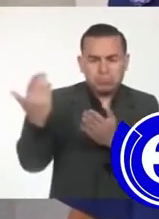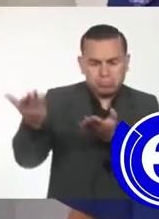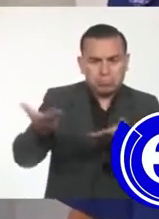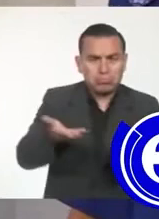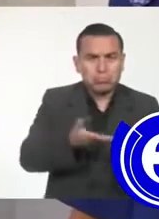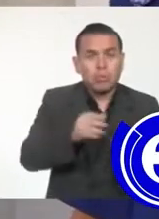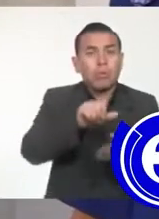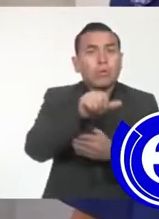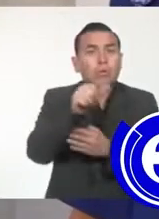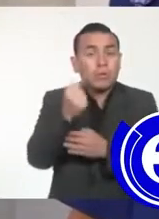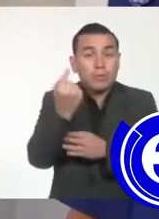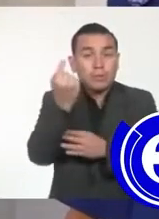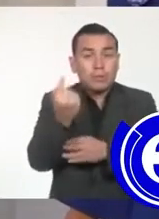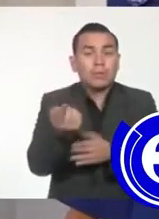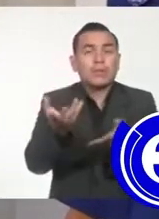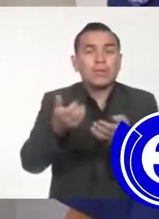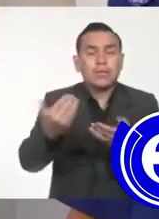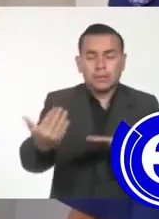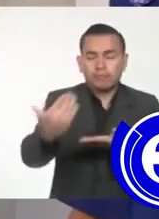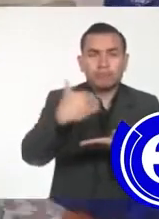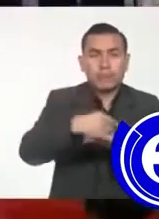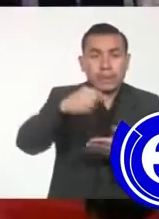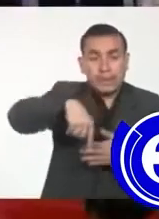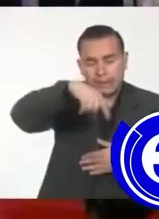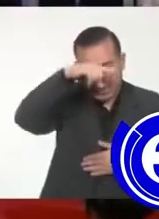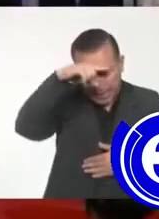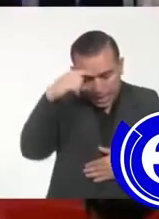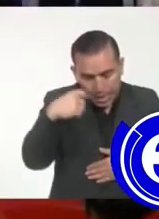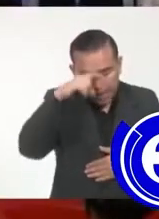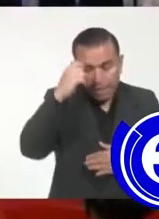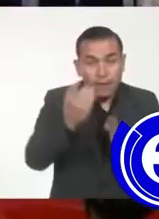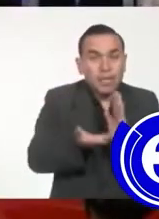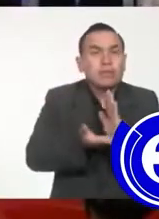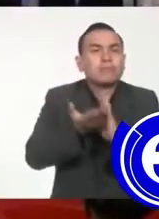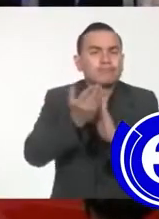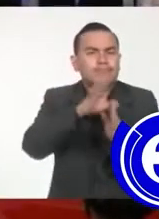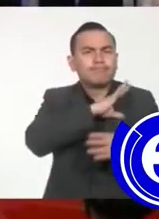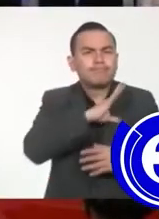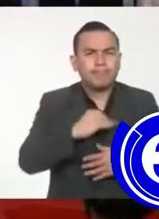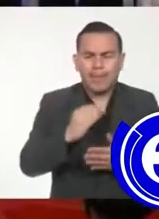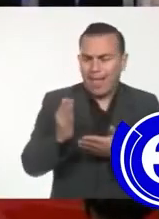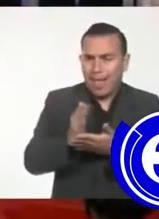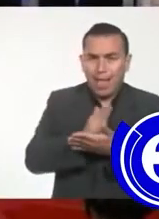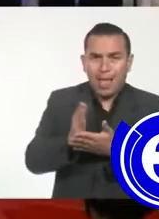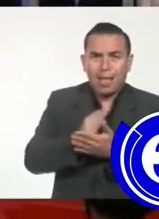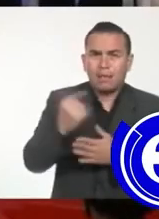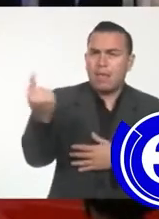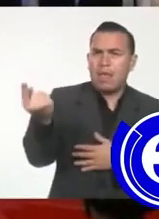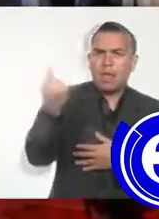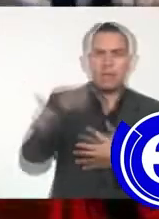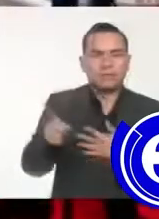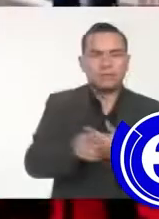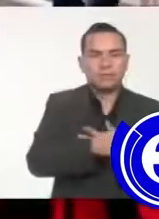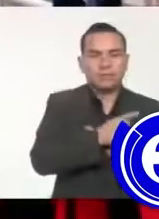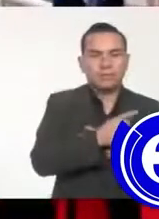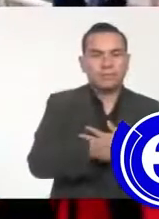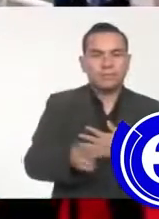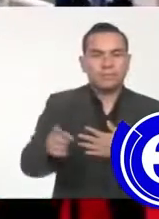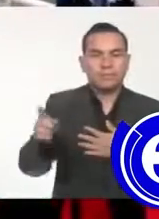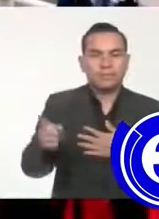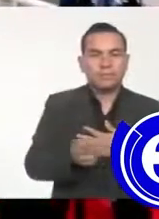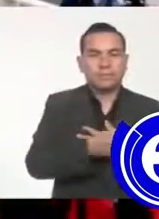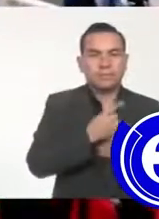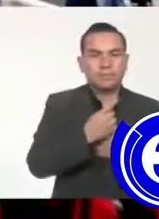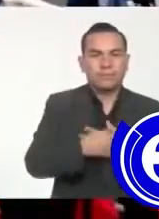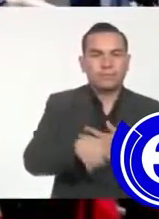para todos los extranjeros que quieran venir y trabajar y contribuir pero no vamos a permitir injerencia de ningún tipo por otro lado